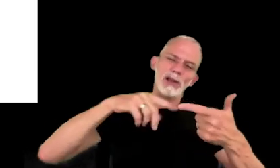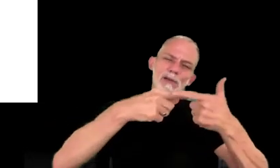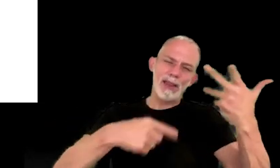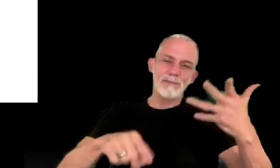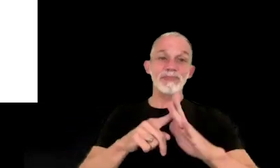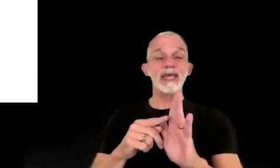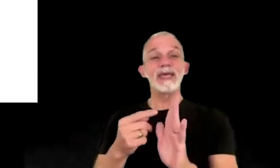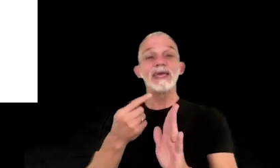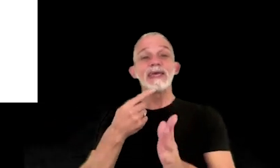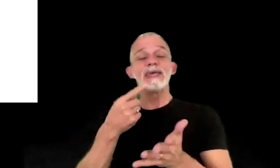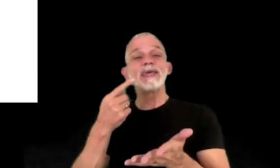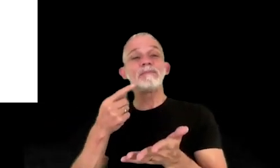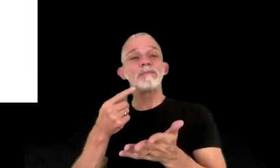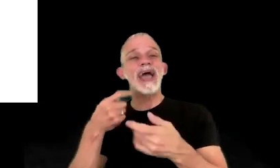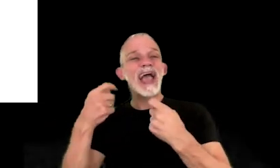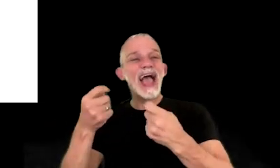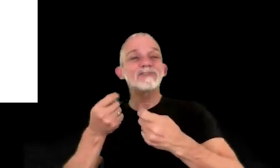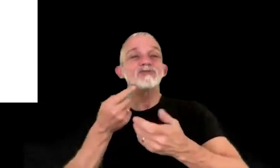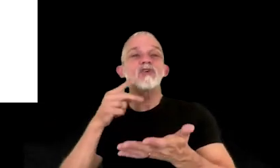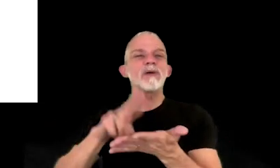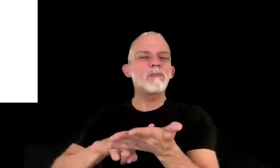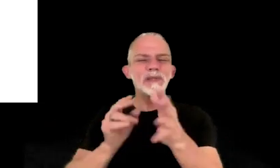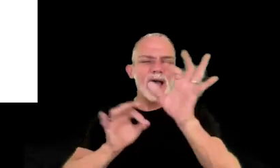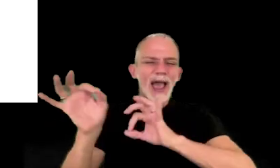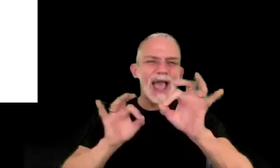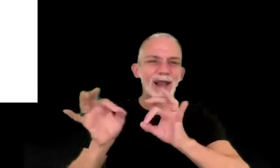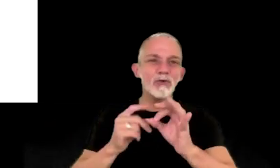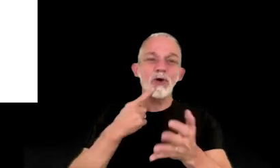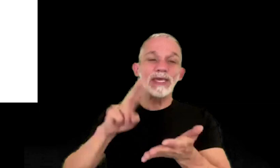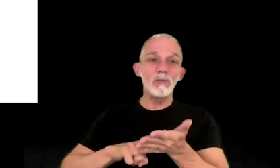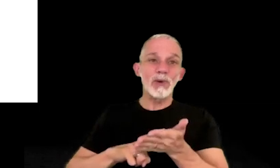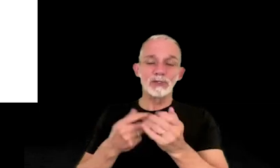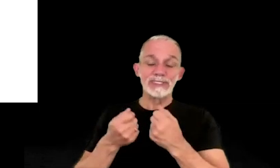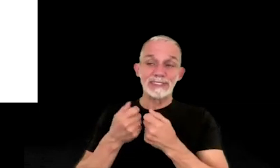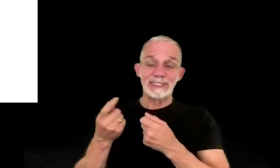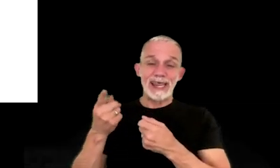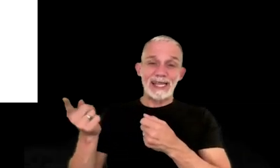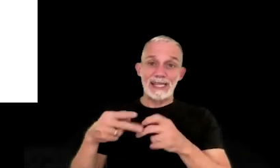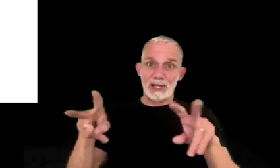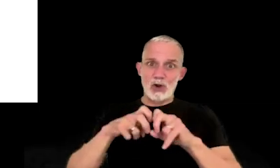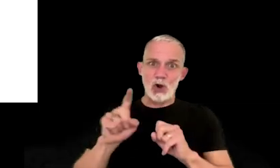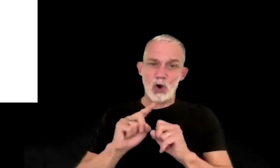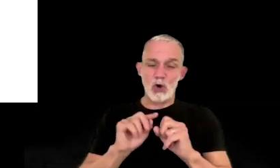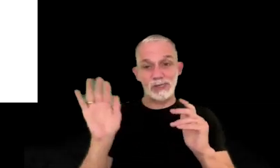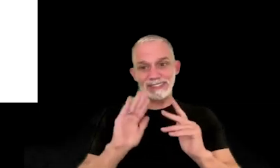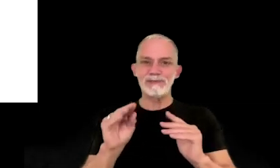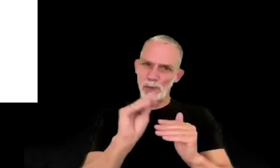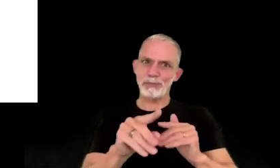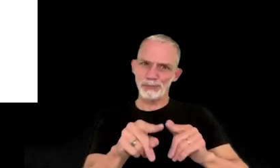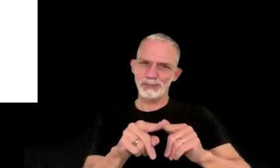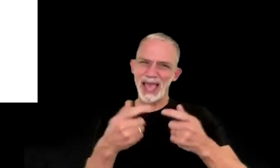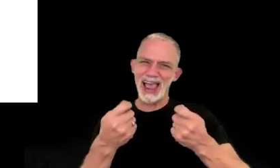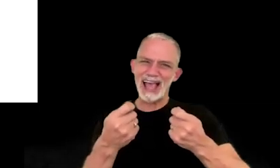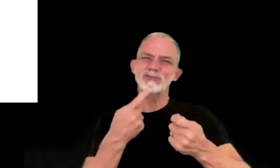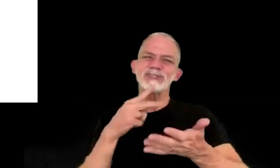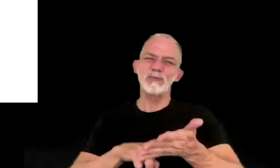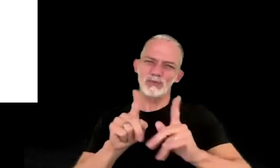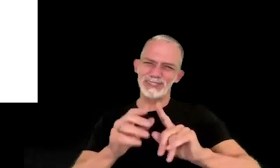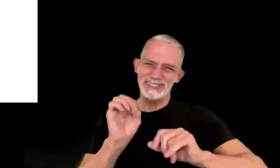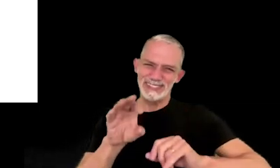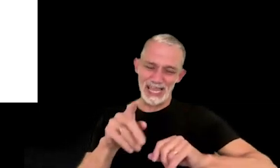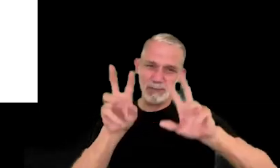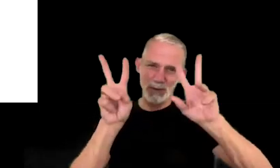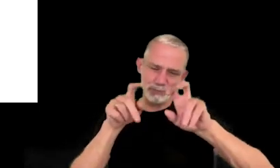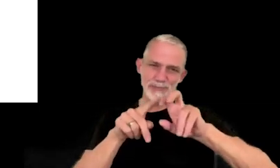la estimación de lo que se deja de percibir para dar ciertos incentivos a ciertas actividades. Y estas actividades en sí que